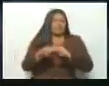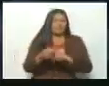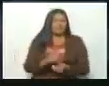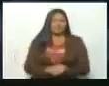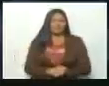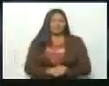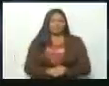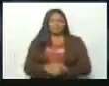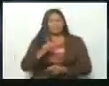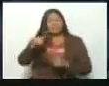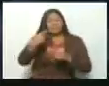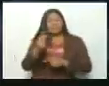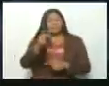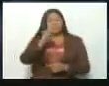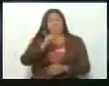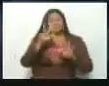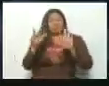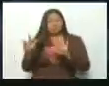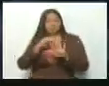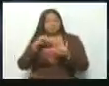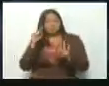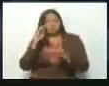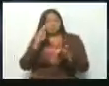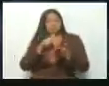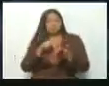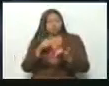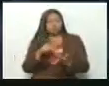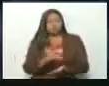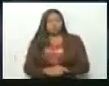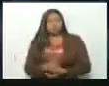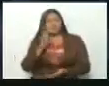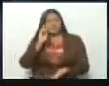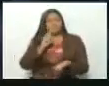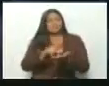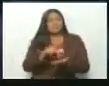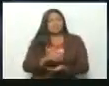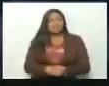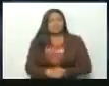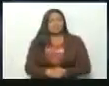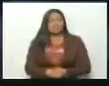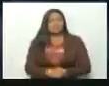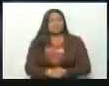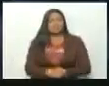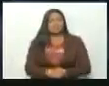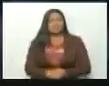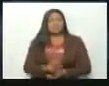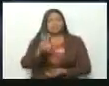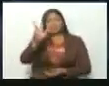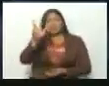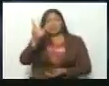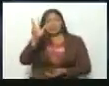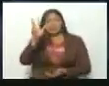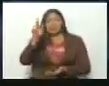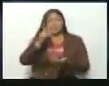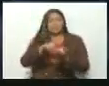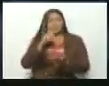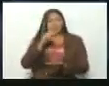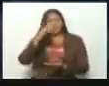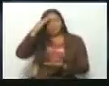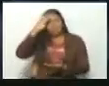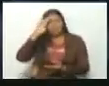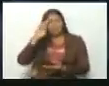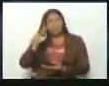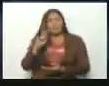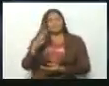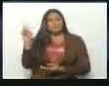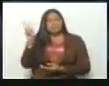28 de junio vamos a estar presencial, tres países, Cuba, Venezuela